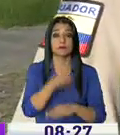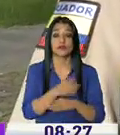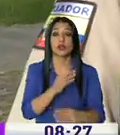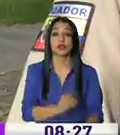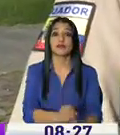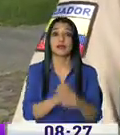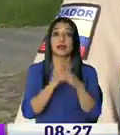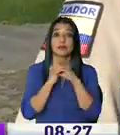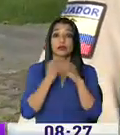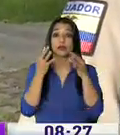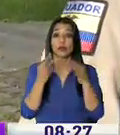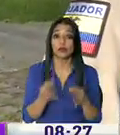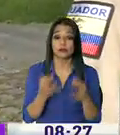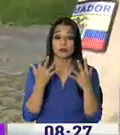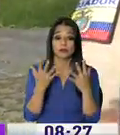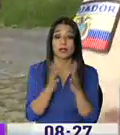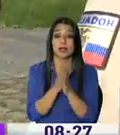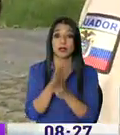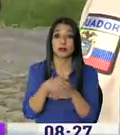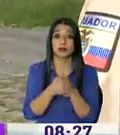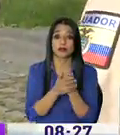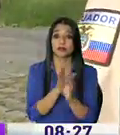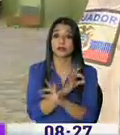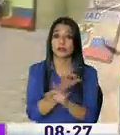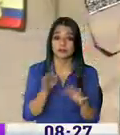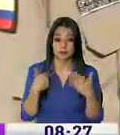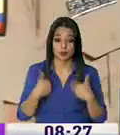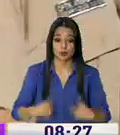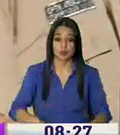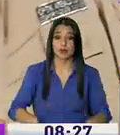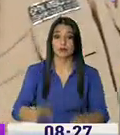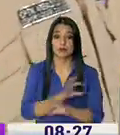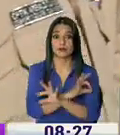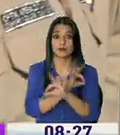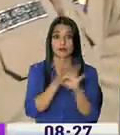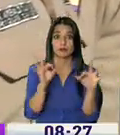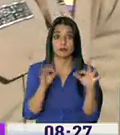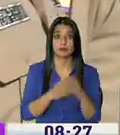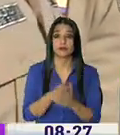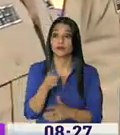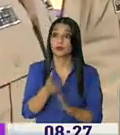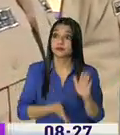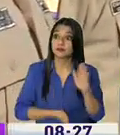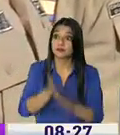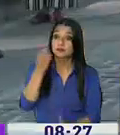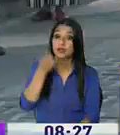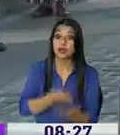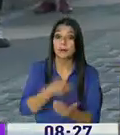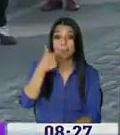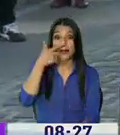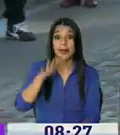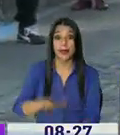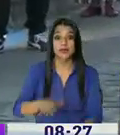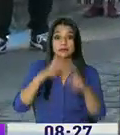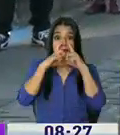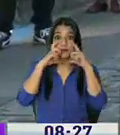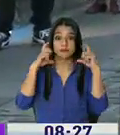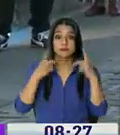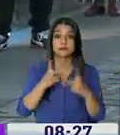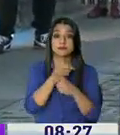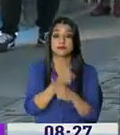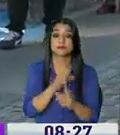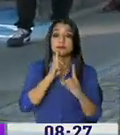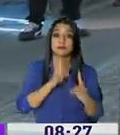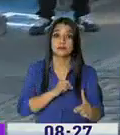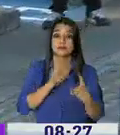medidas, especialmente el lavado de las manos, la desinfección del cuerpo. Cuando salga a comprar el gas, use mascarilla y cuide el distanciamiento